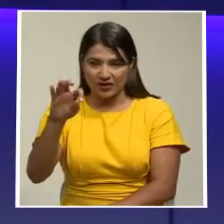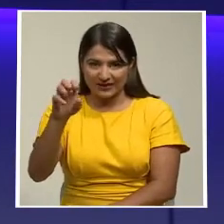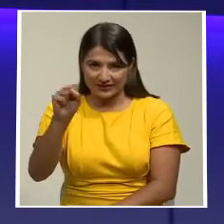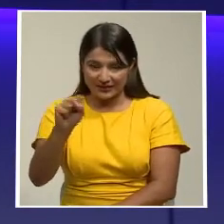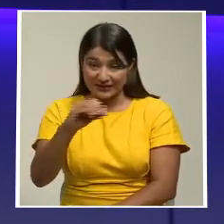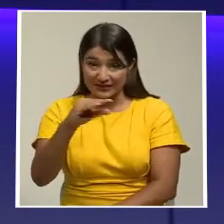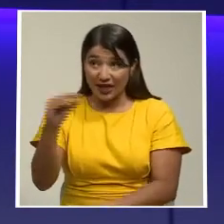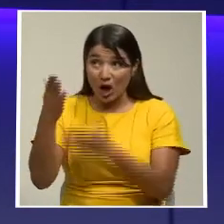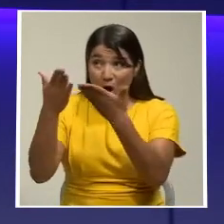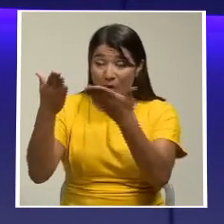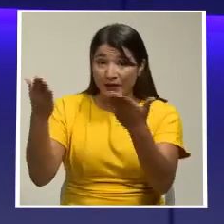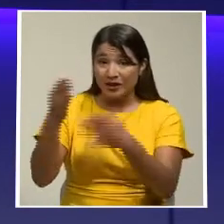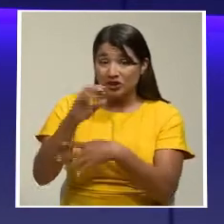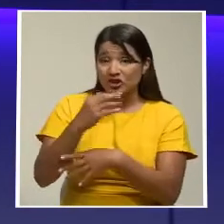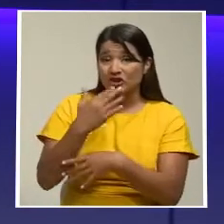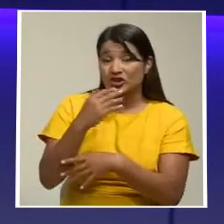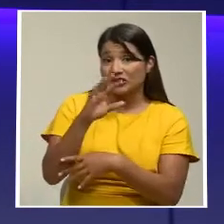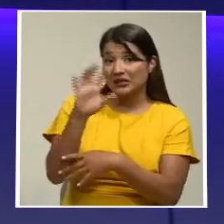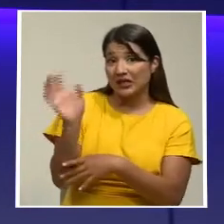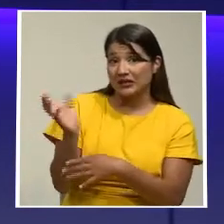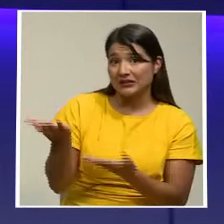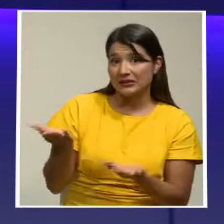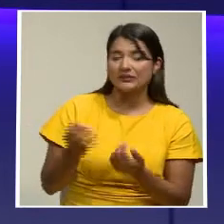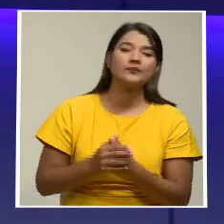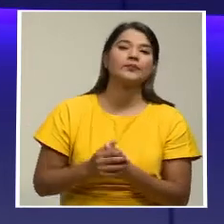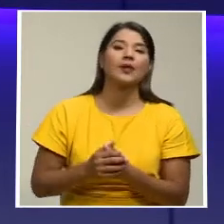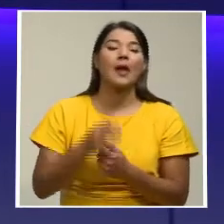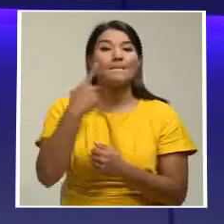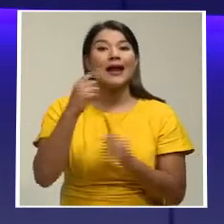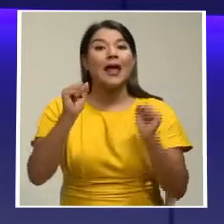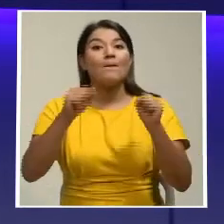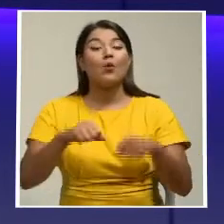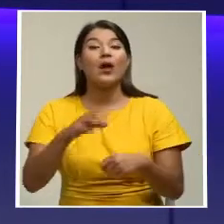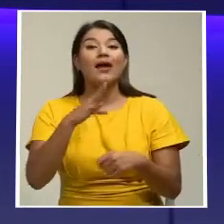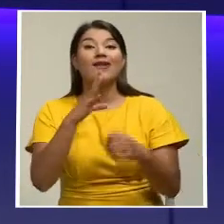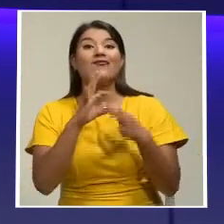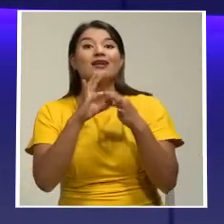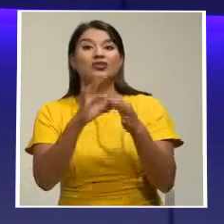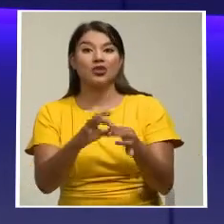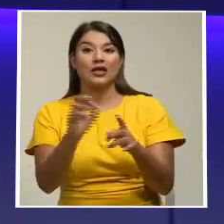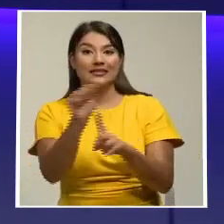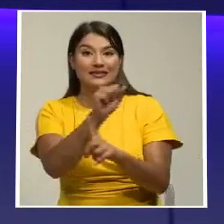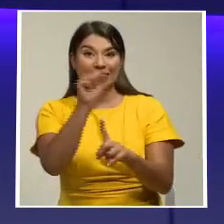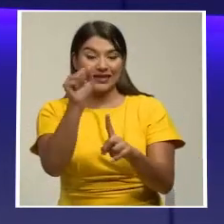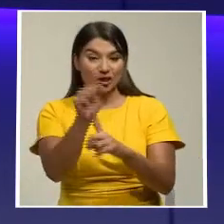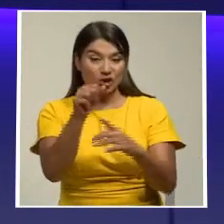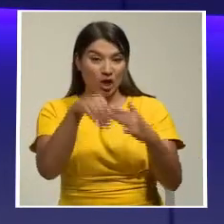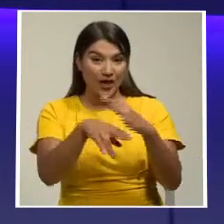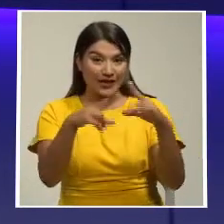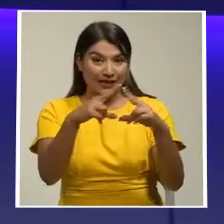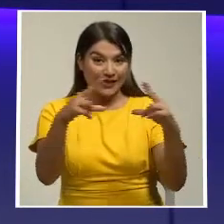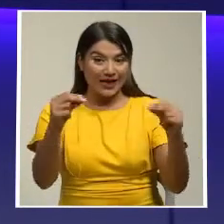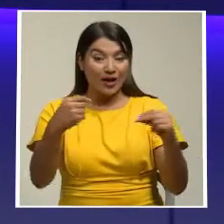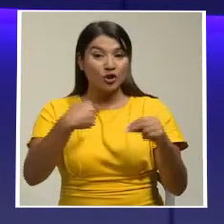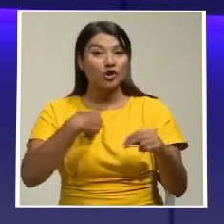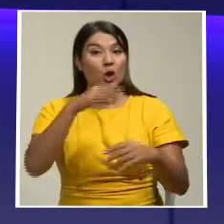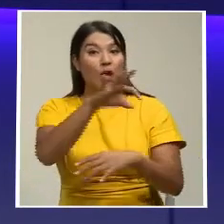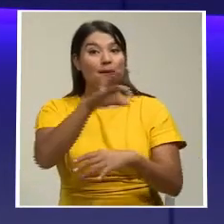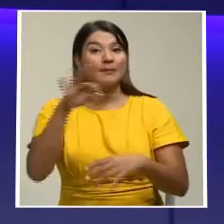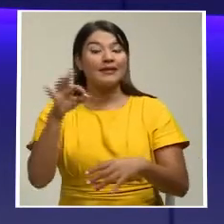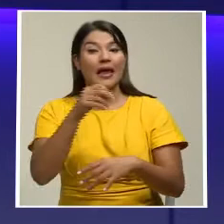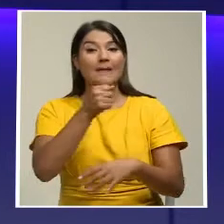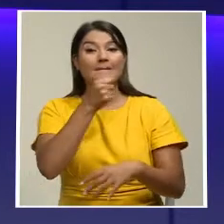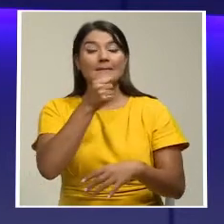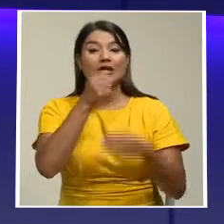ultraterrestres. Para conversar sobre la situación en Nicaragua, invité al periodista Carlos